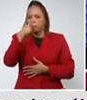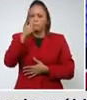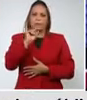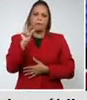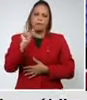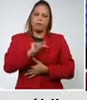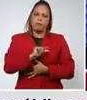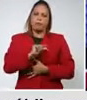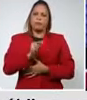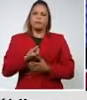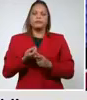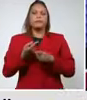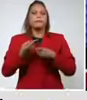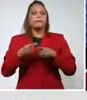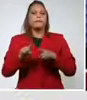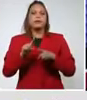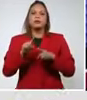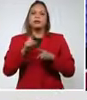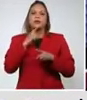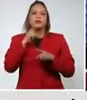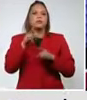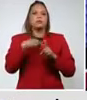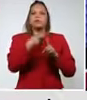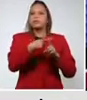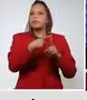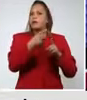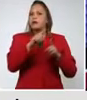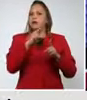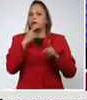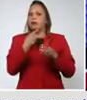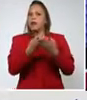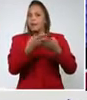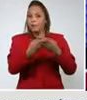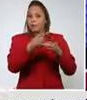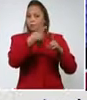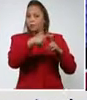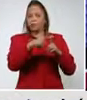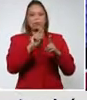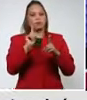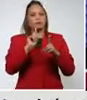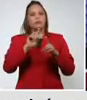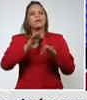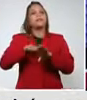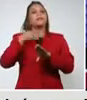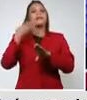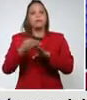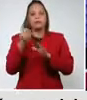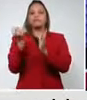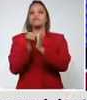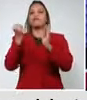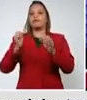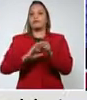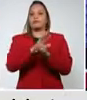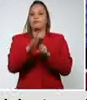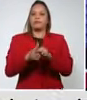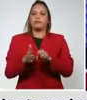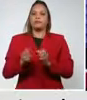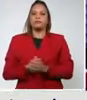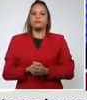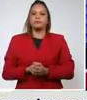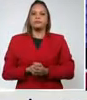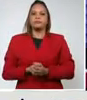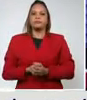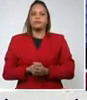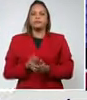Inicialmente no fueron positivas las pruebas, después sí se confirmó como tal. Y reitero, en un